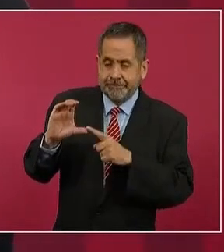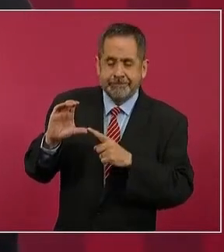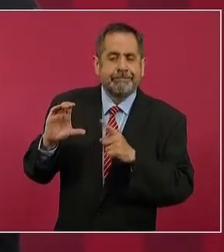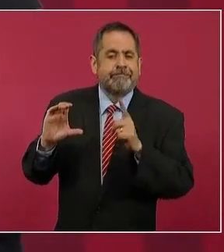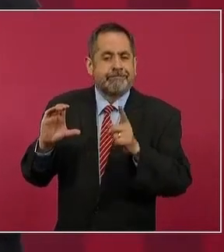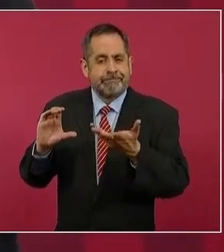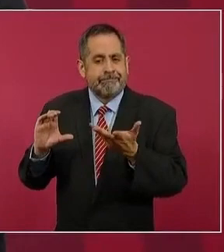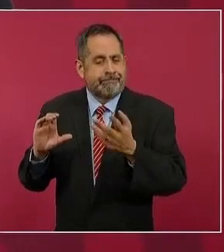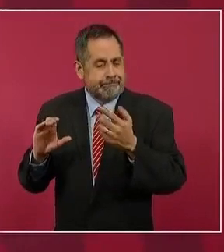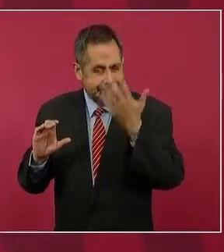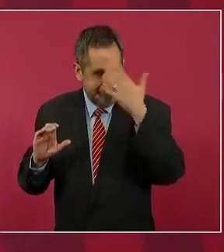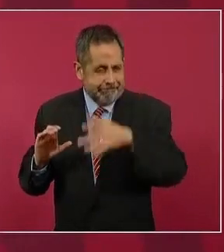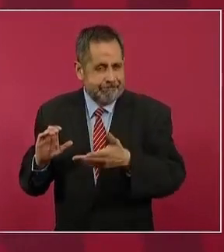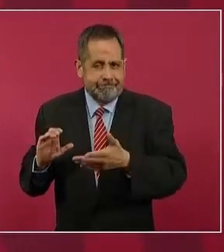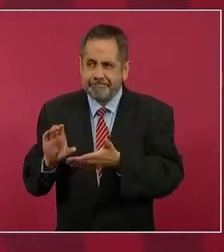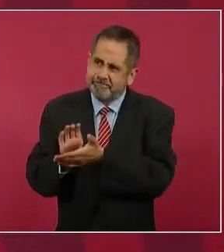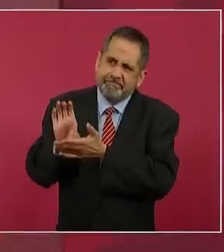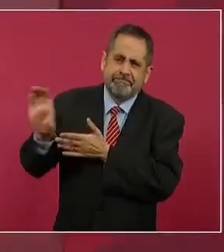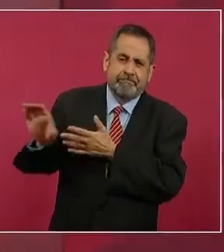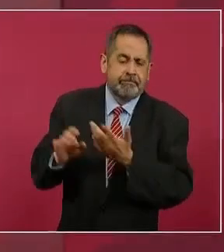estamos abajo